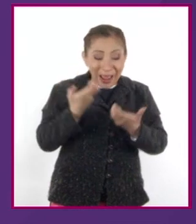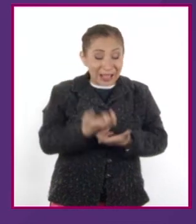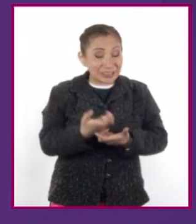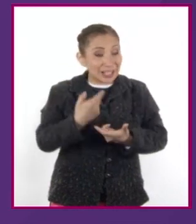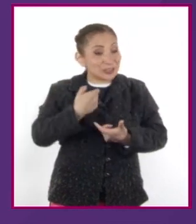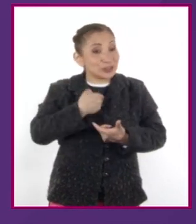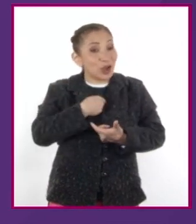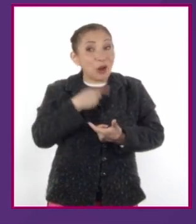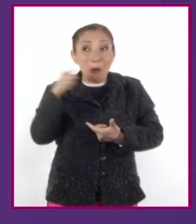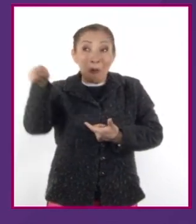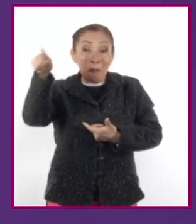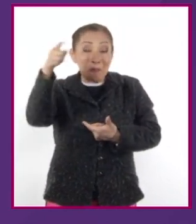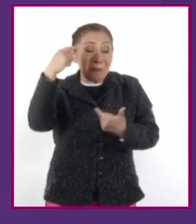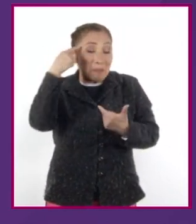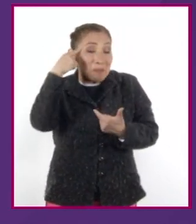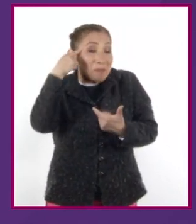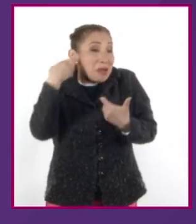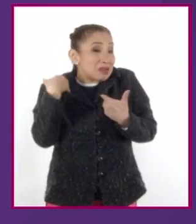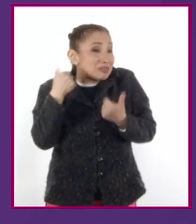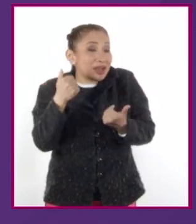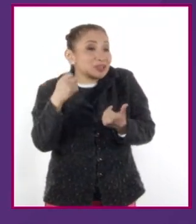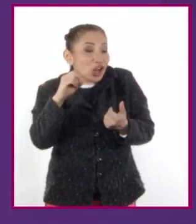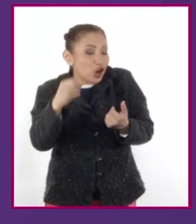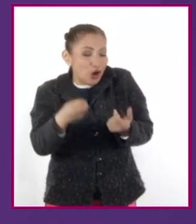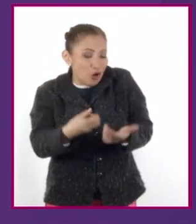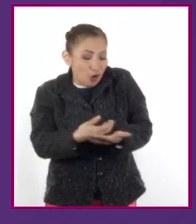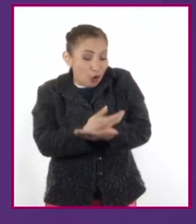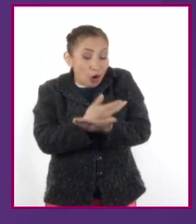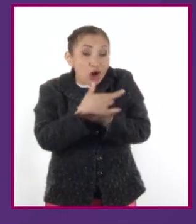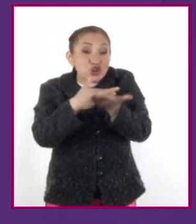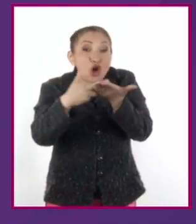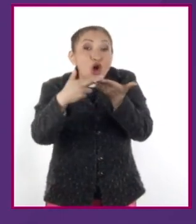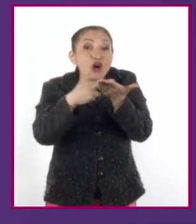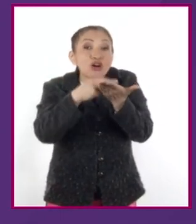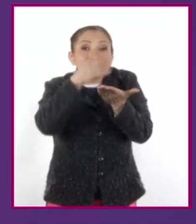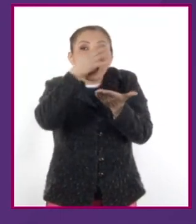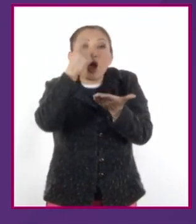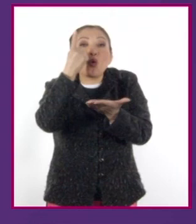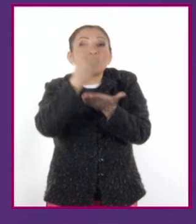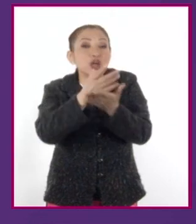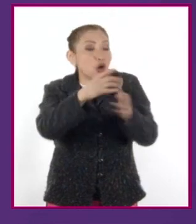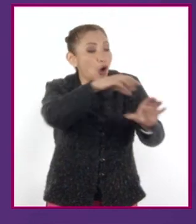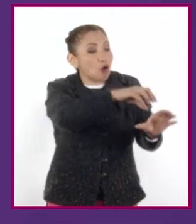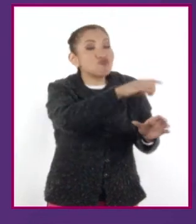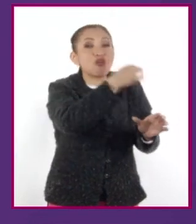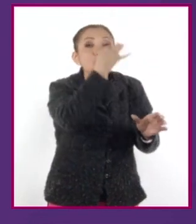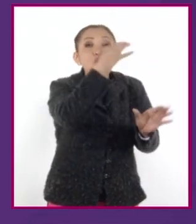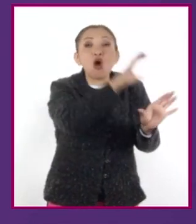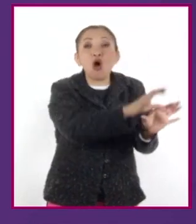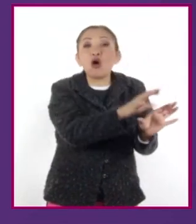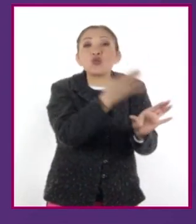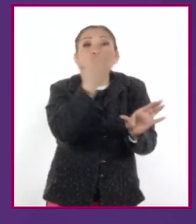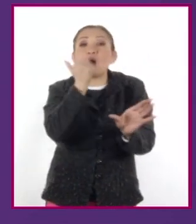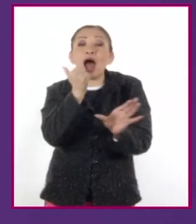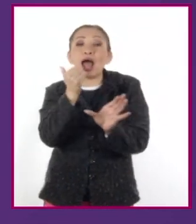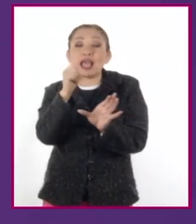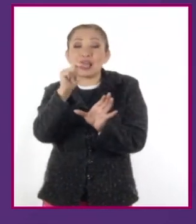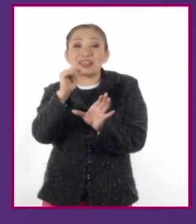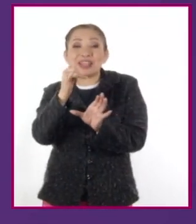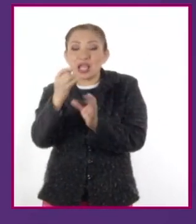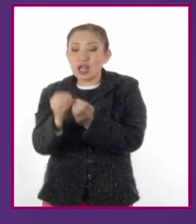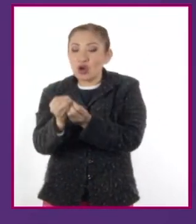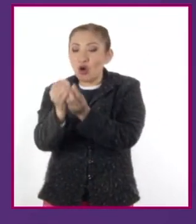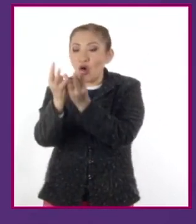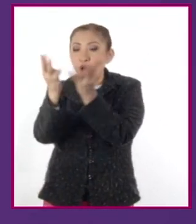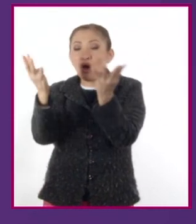que solo entiende que no nacen rosas más que en los rosales y que no hay más trigo que el de